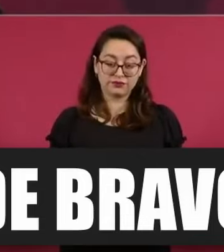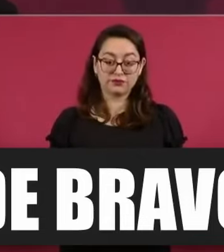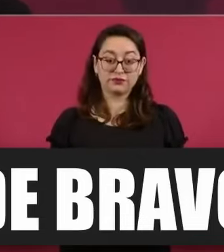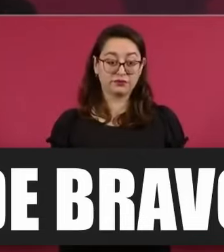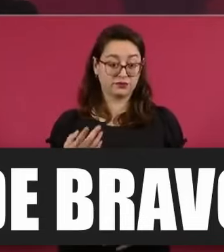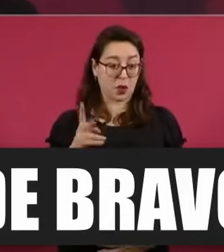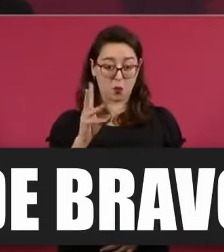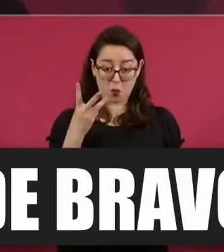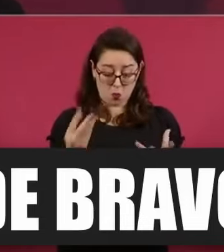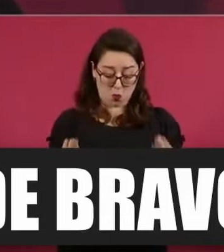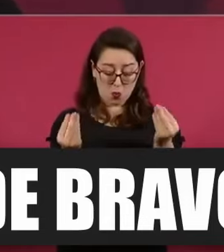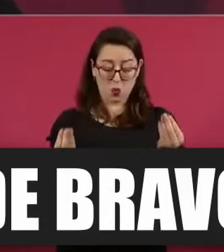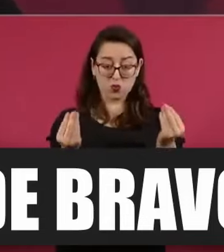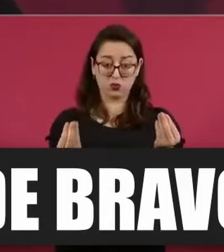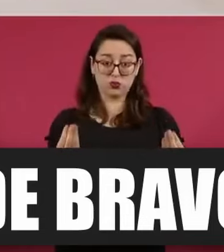muchísimos.